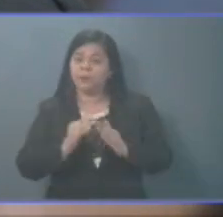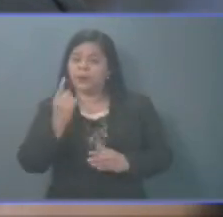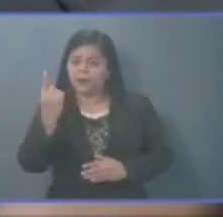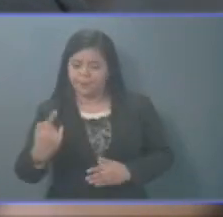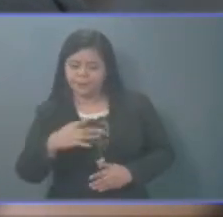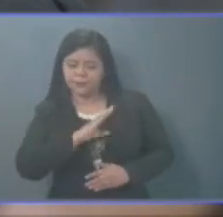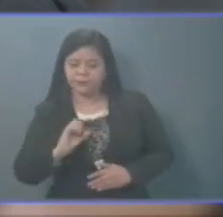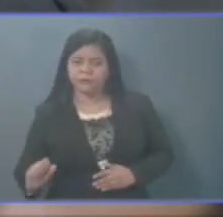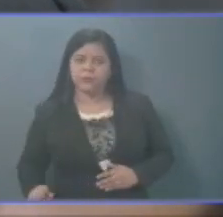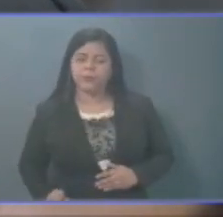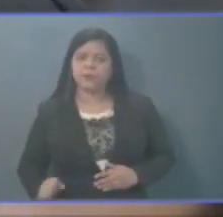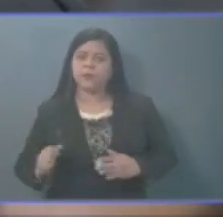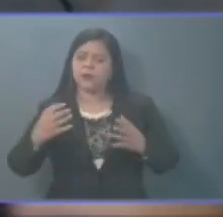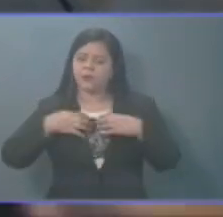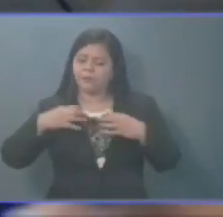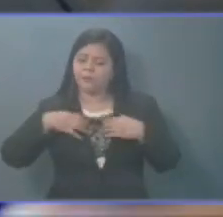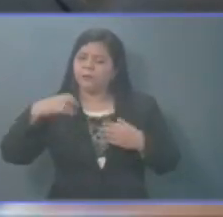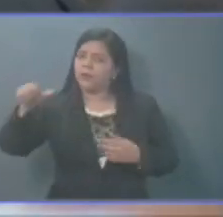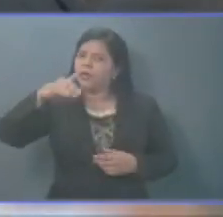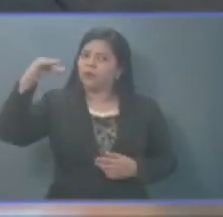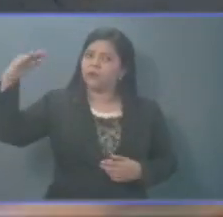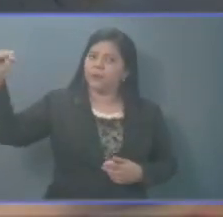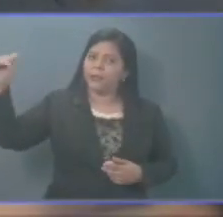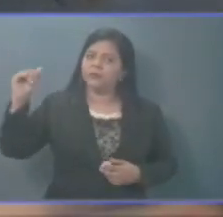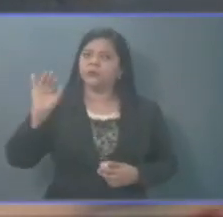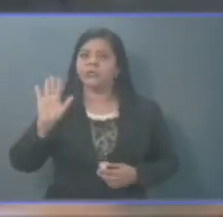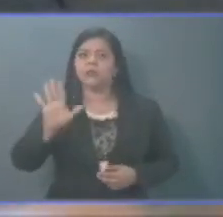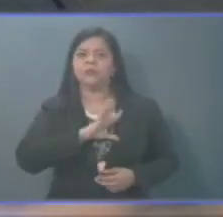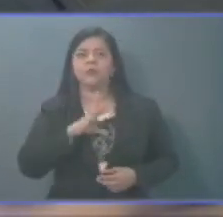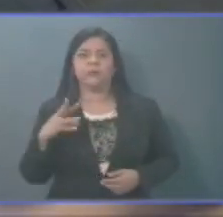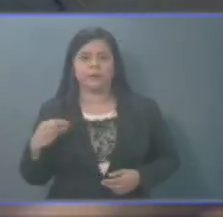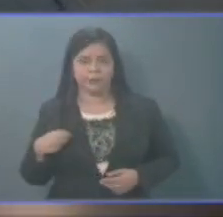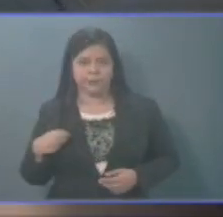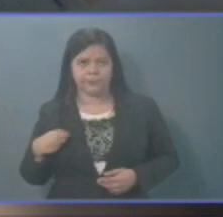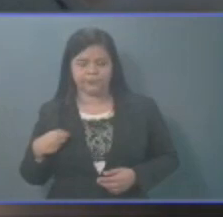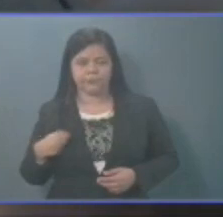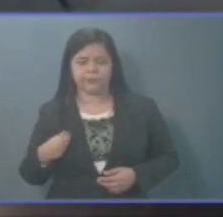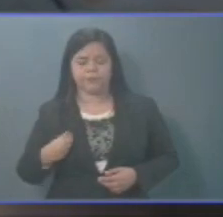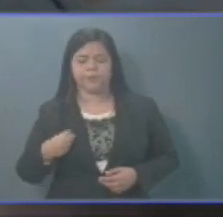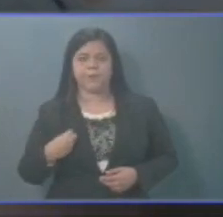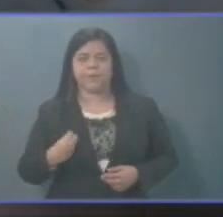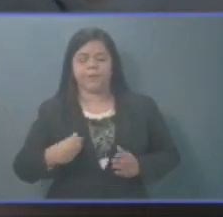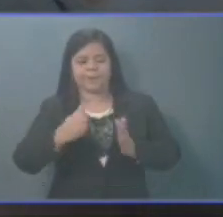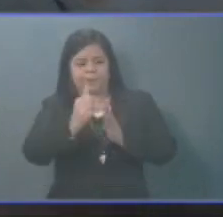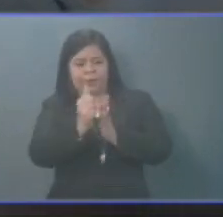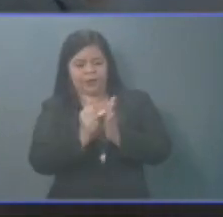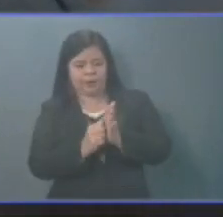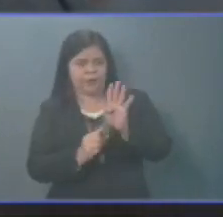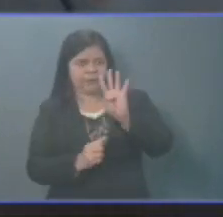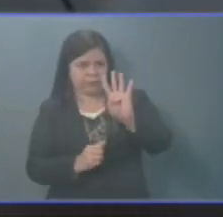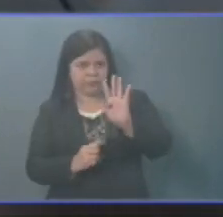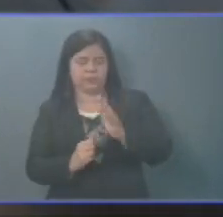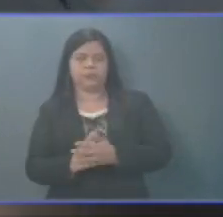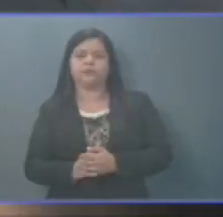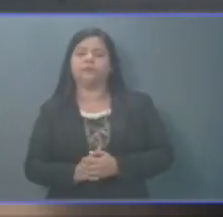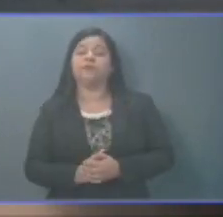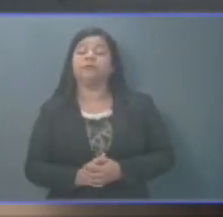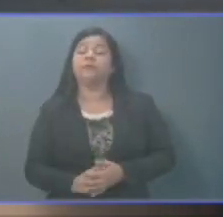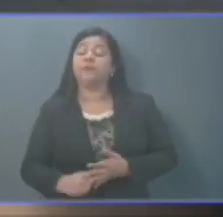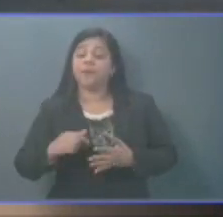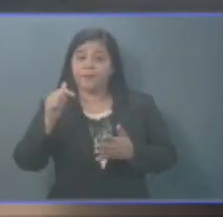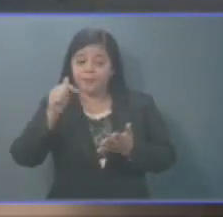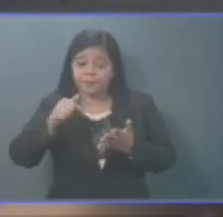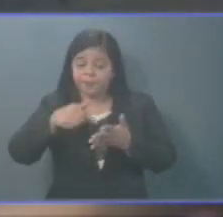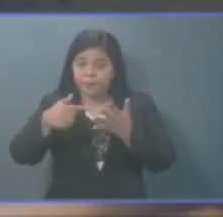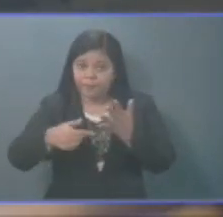salvadoreñas que se encuentran en el exterior y sus familias. Definiciones. Artículo 4. Para los efectos de